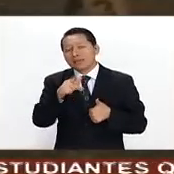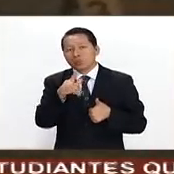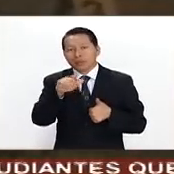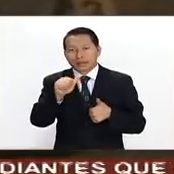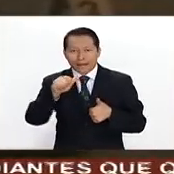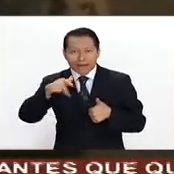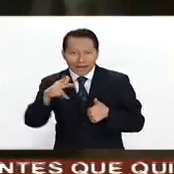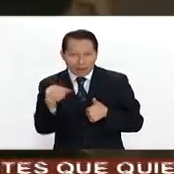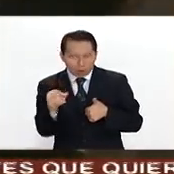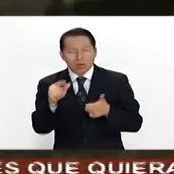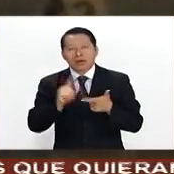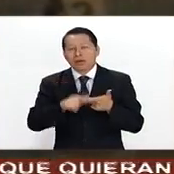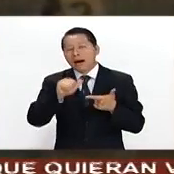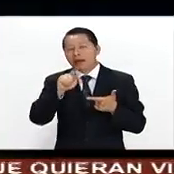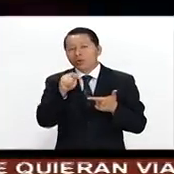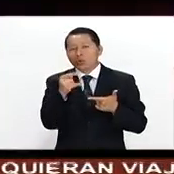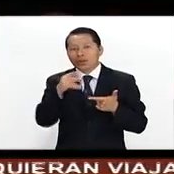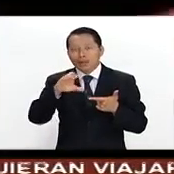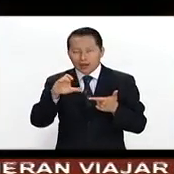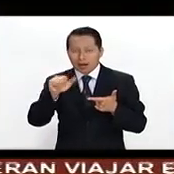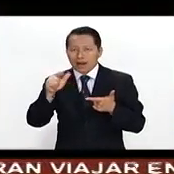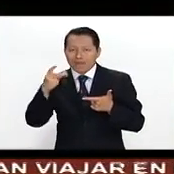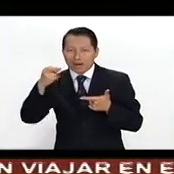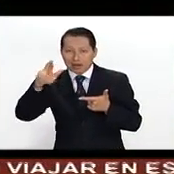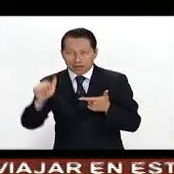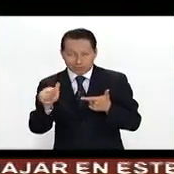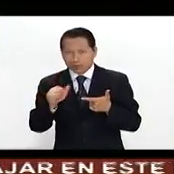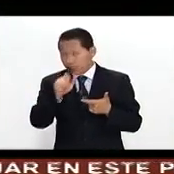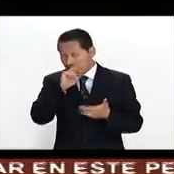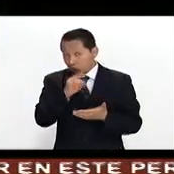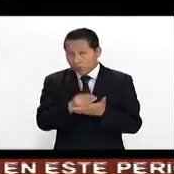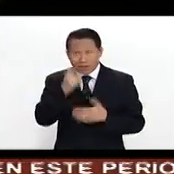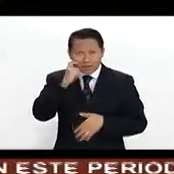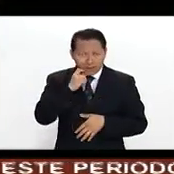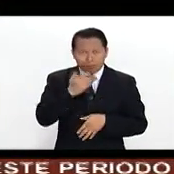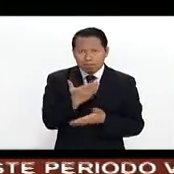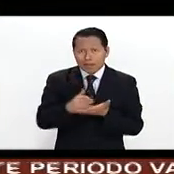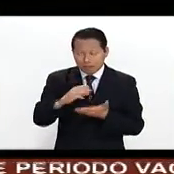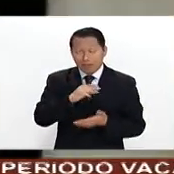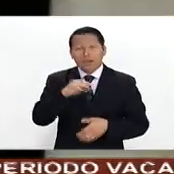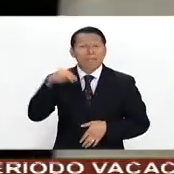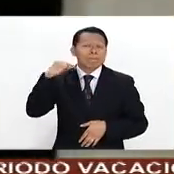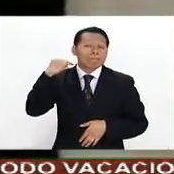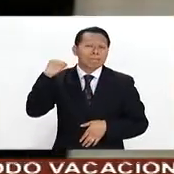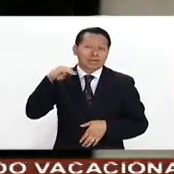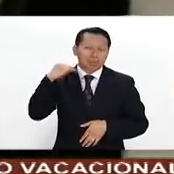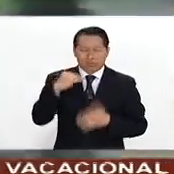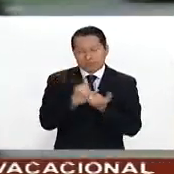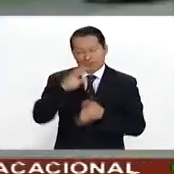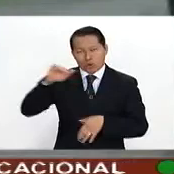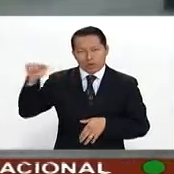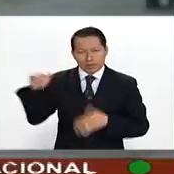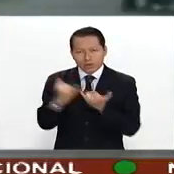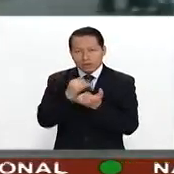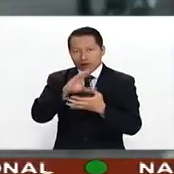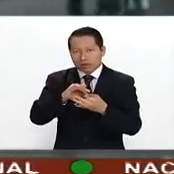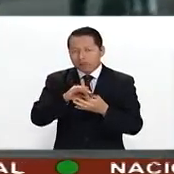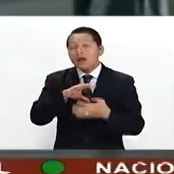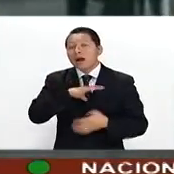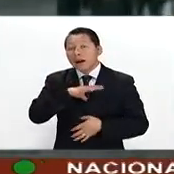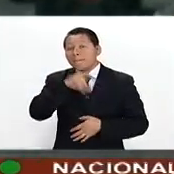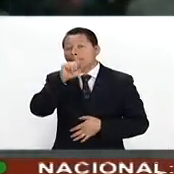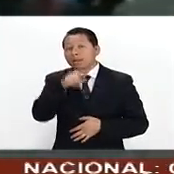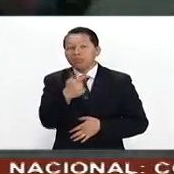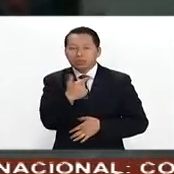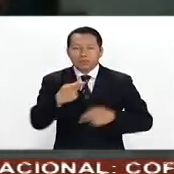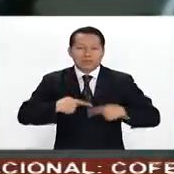y Atoyac de Álvarez. Eso tan solo en Guerrero. En Michoacán también la violencia dejó al menos 7